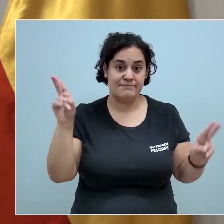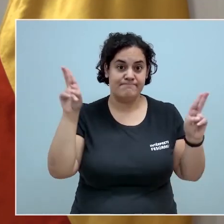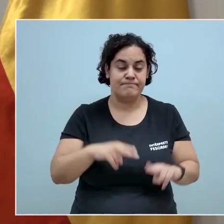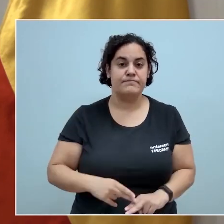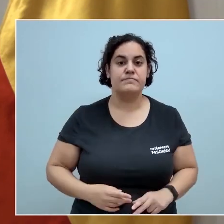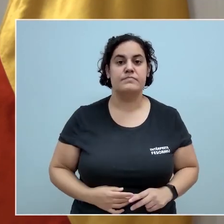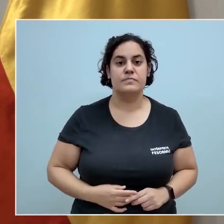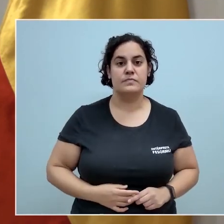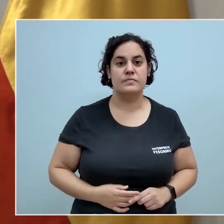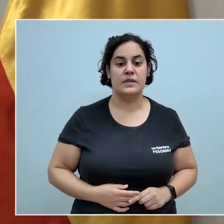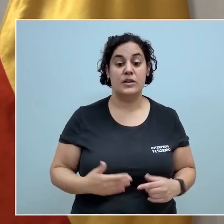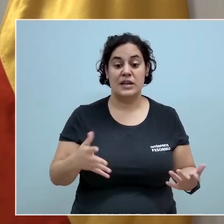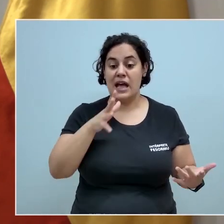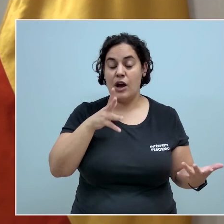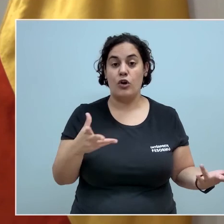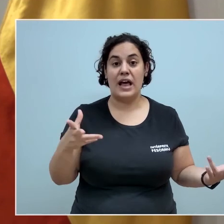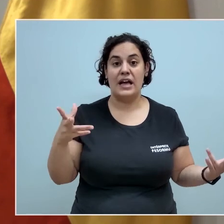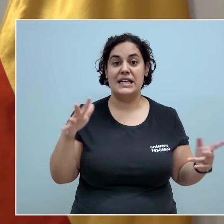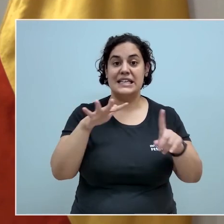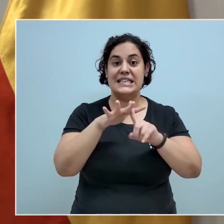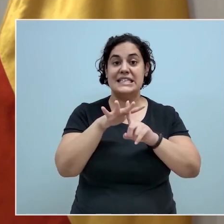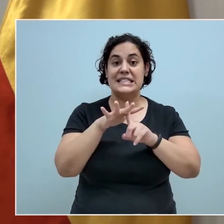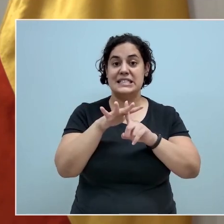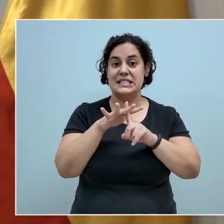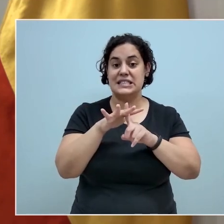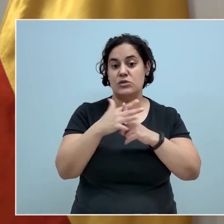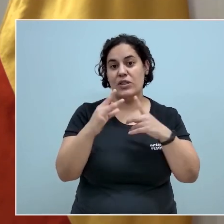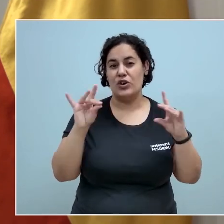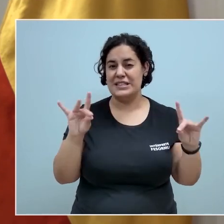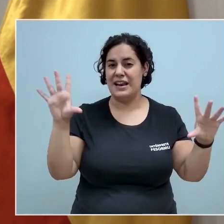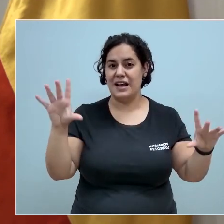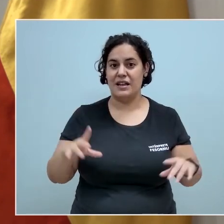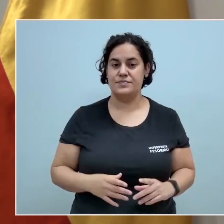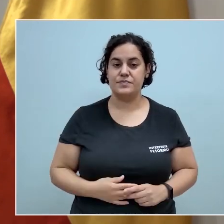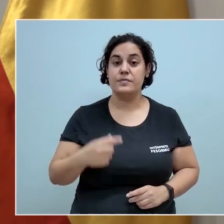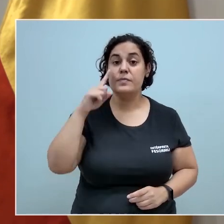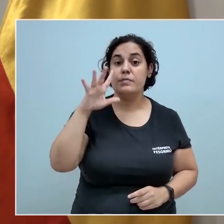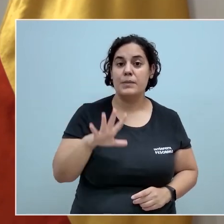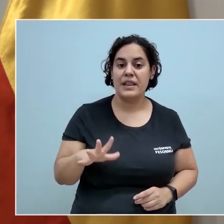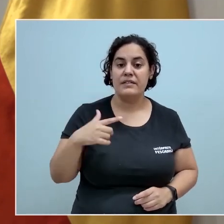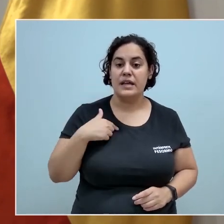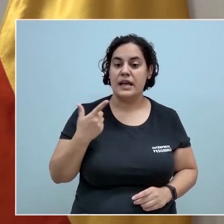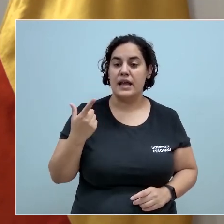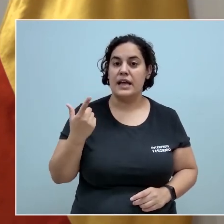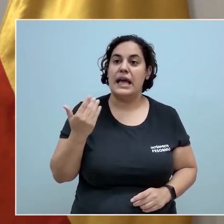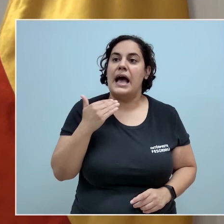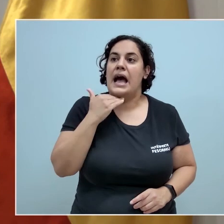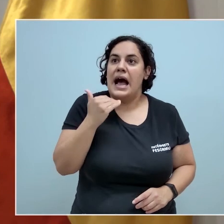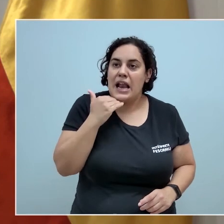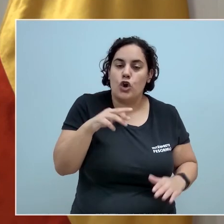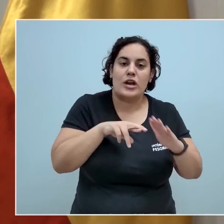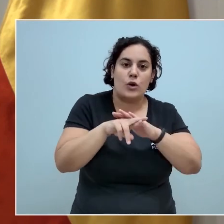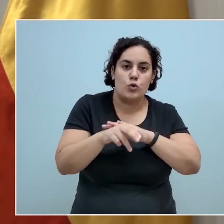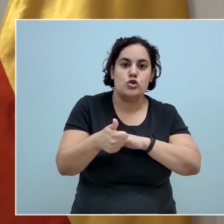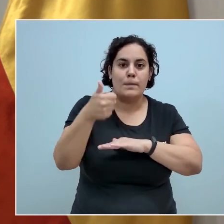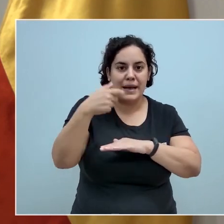cual, estamos en una situación de debilidad. Yo creo que me parece bien que en principio se dé algo más de recursos